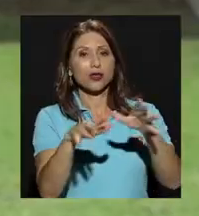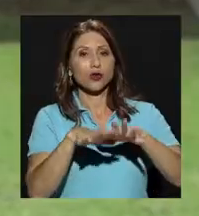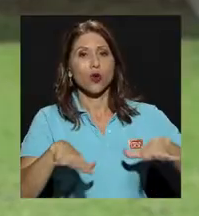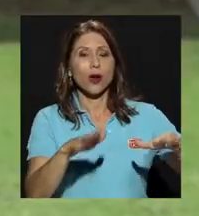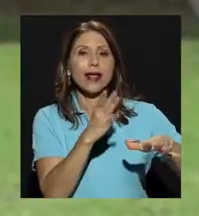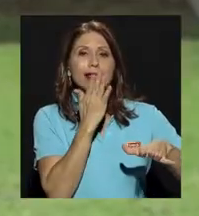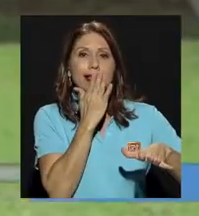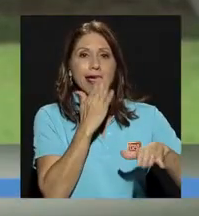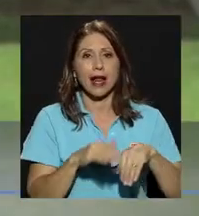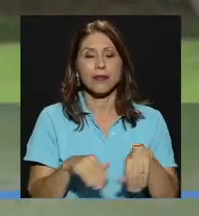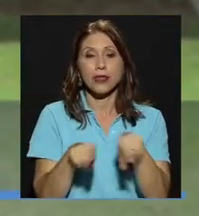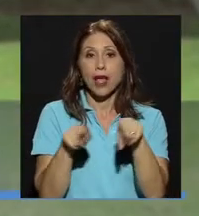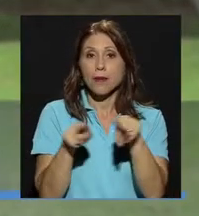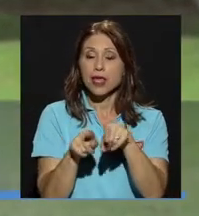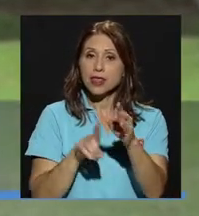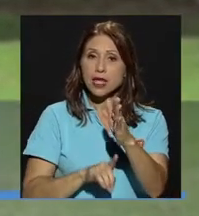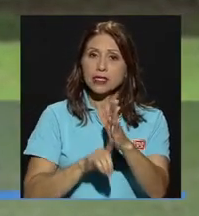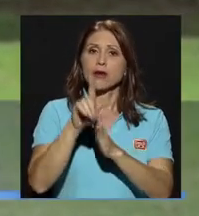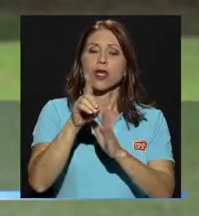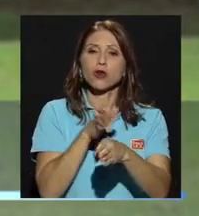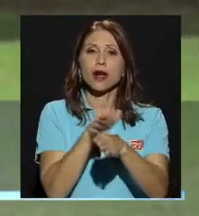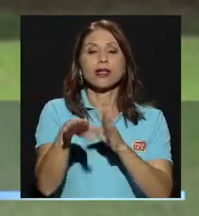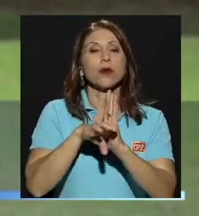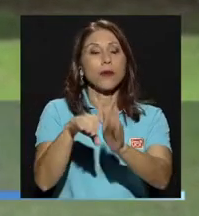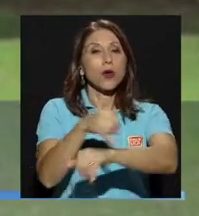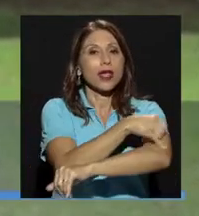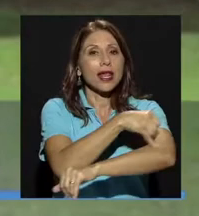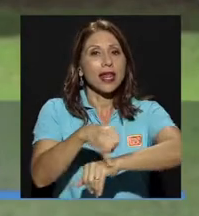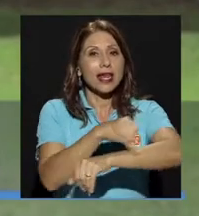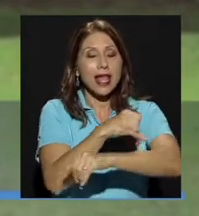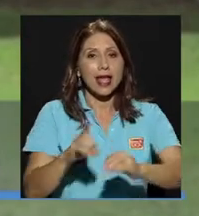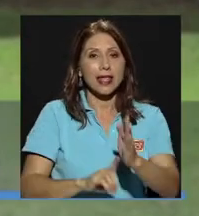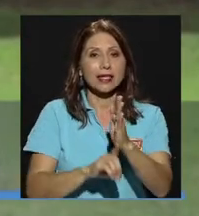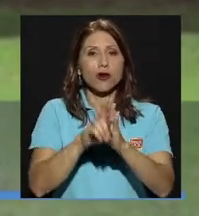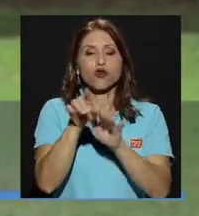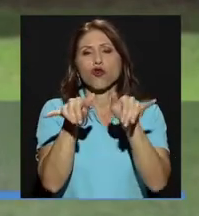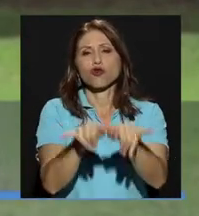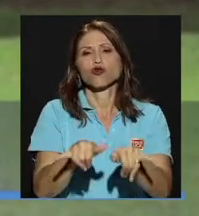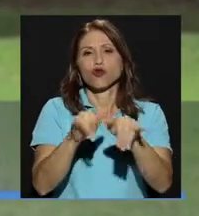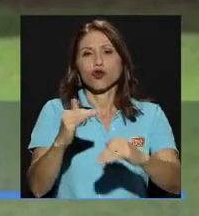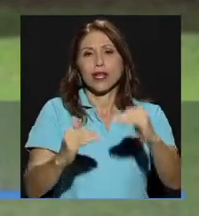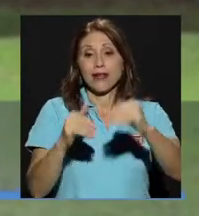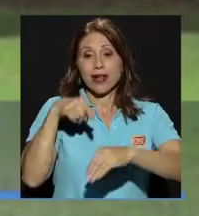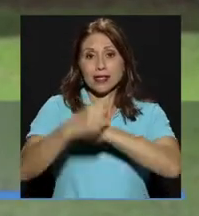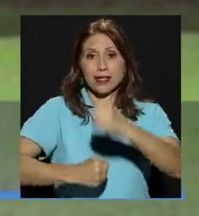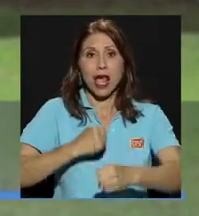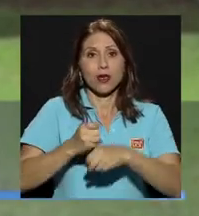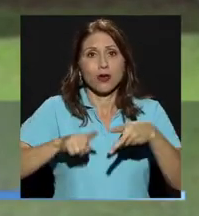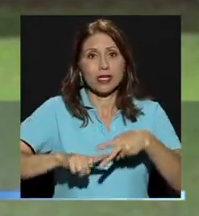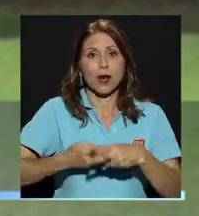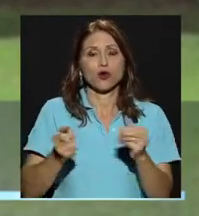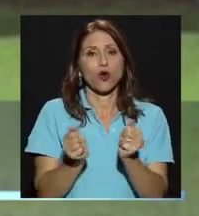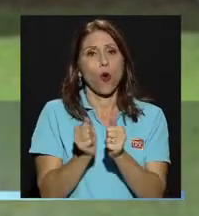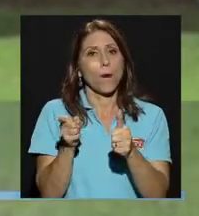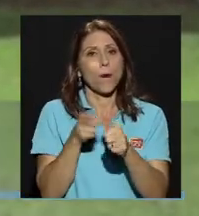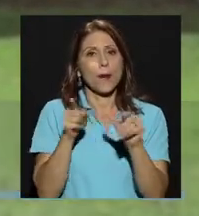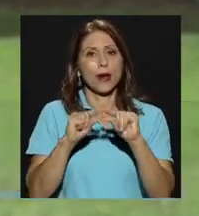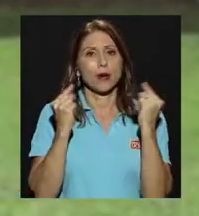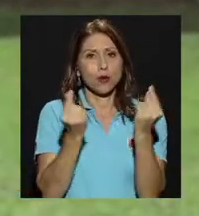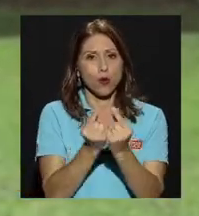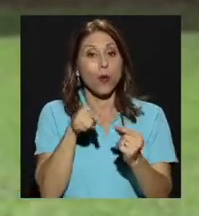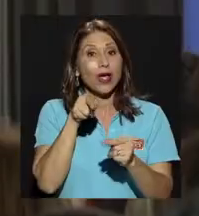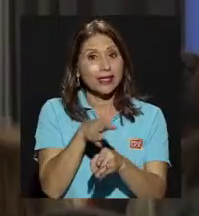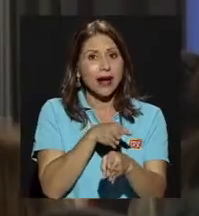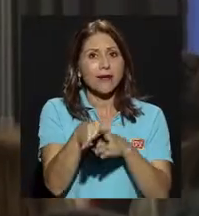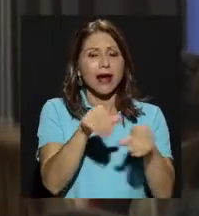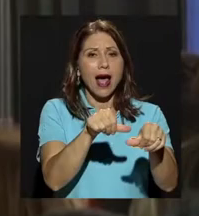se ha estado desarrollando carreras como la carrera de Ingeniería en Desarrollo Sostenible, que iniciamos este año con la primera promoción, que es una